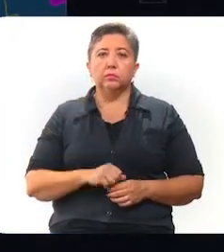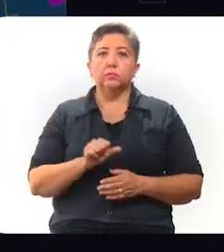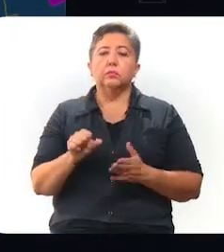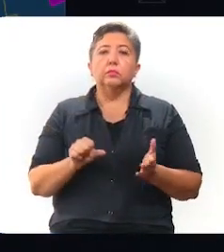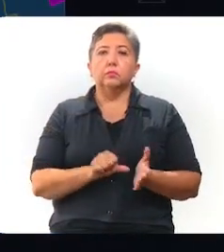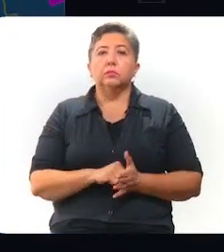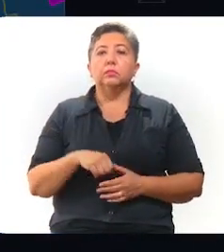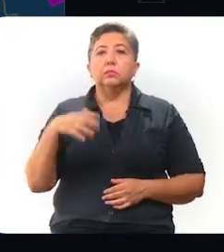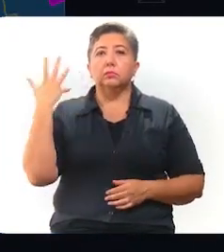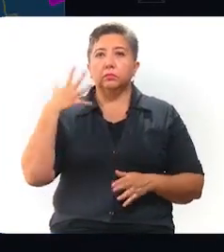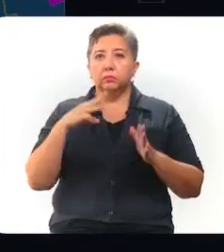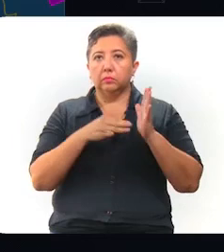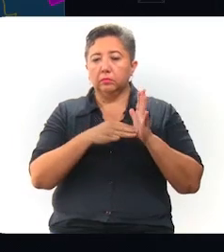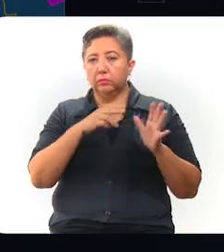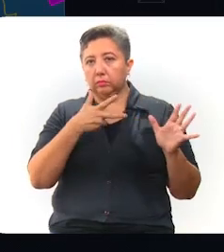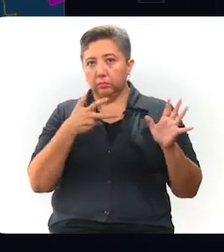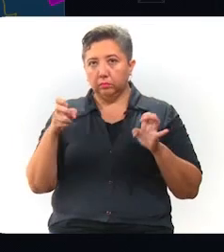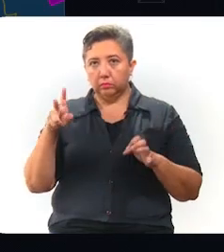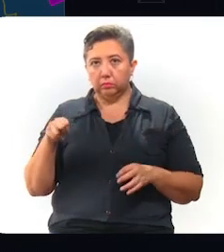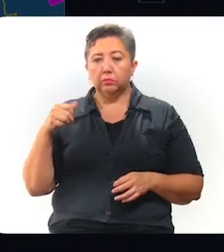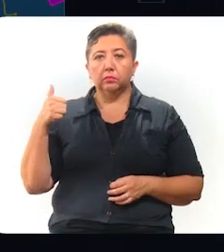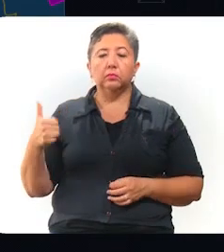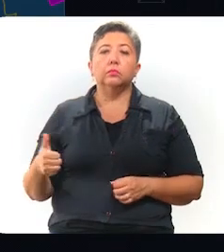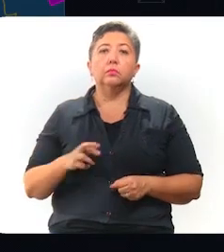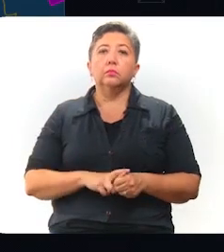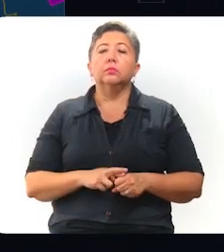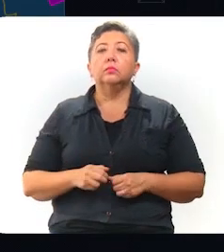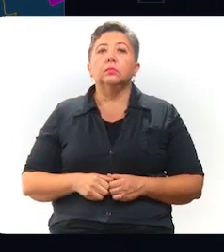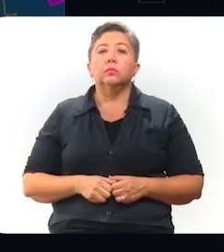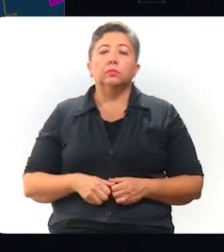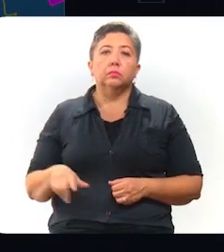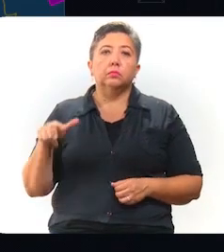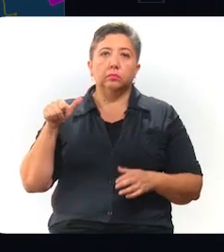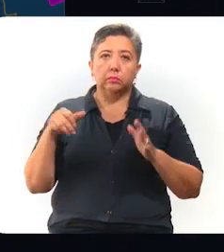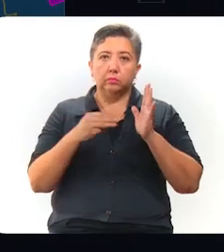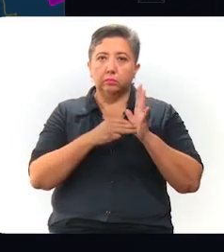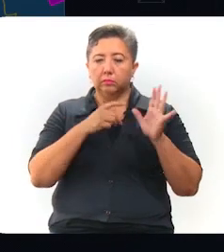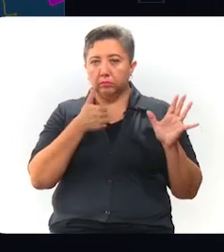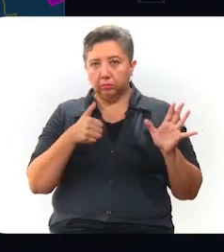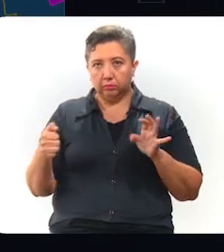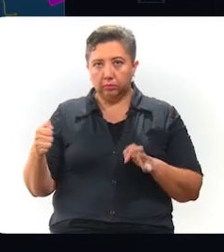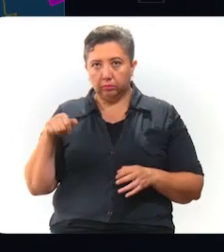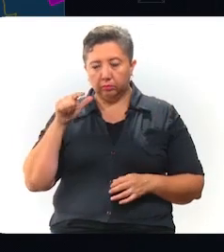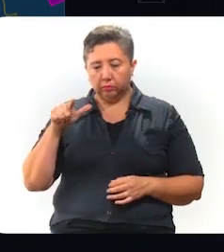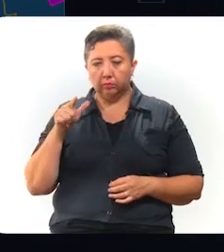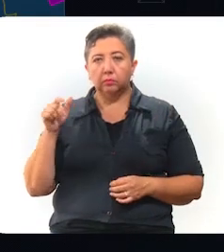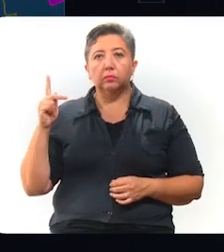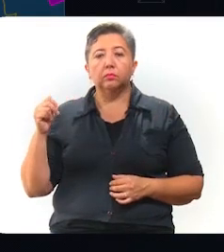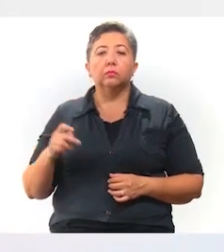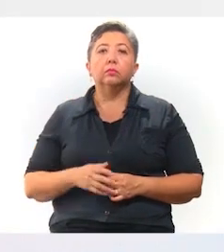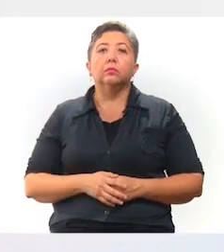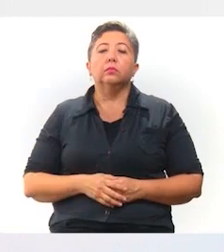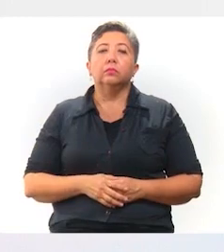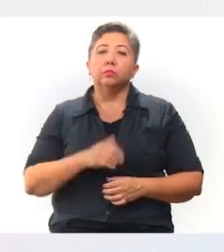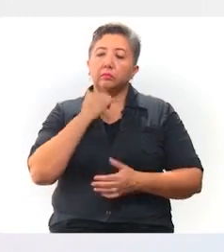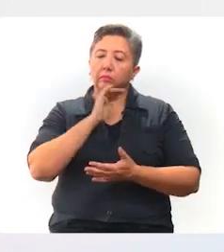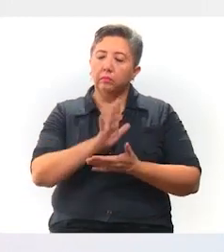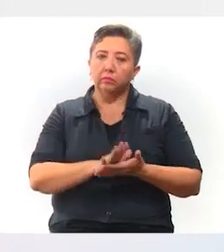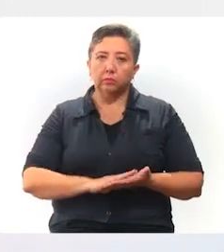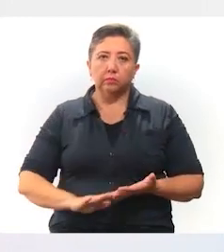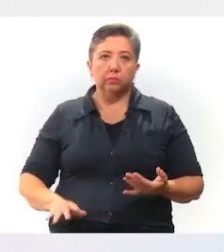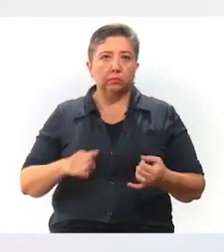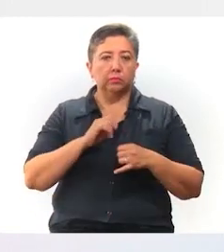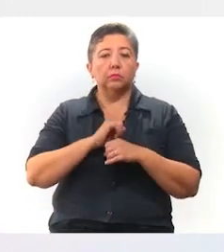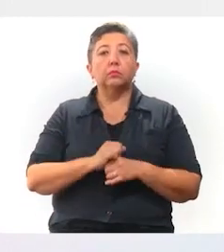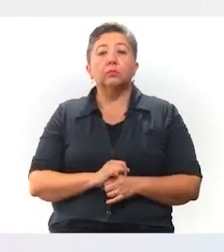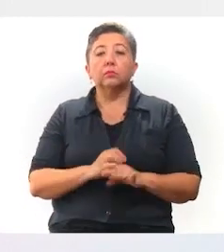zona centro, 10.886 en la zona sur y 16.617 en la zona poniente. Lamentablemente, en